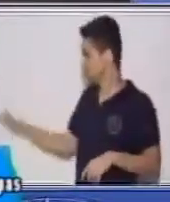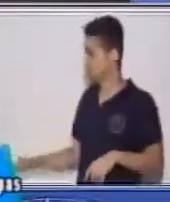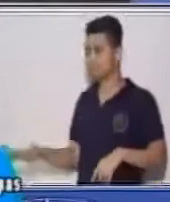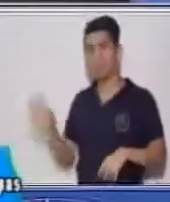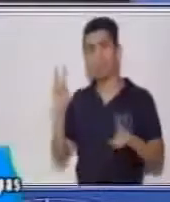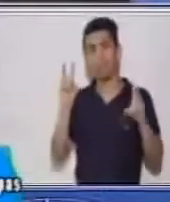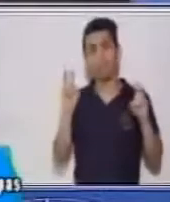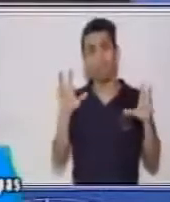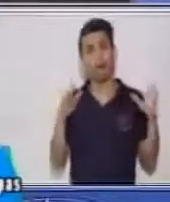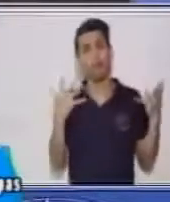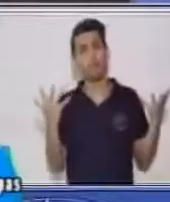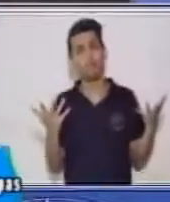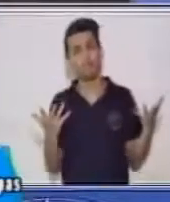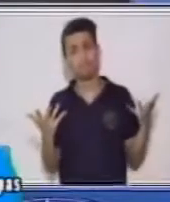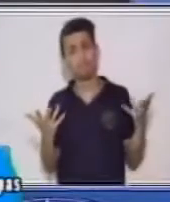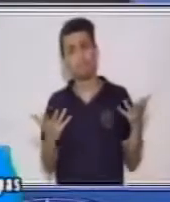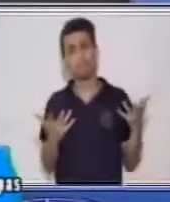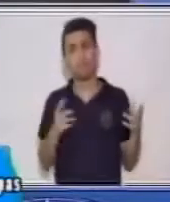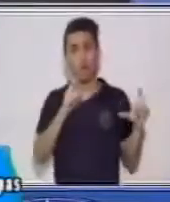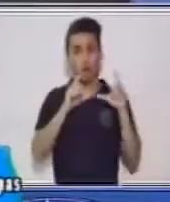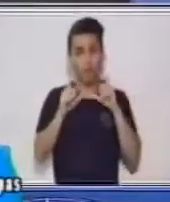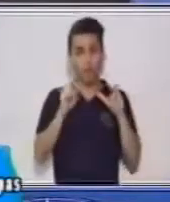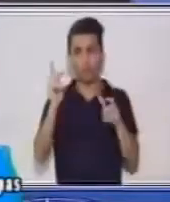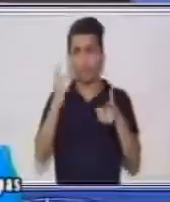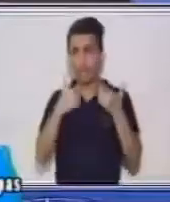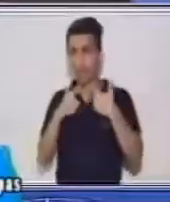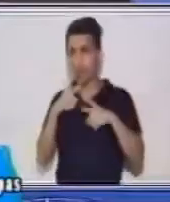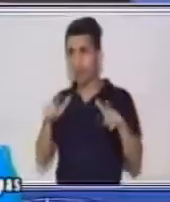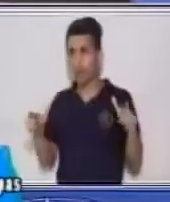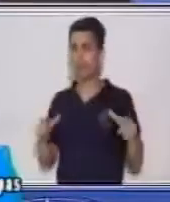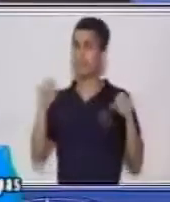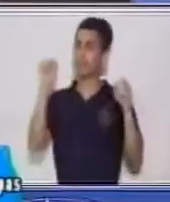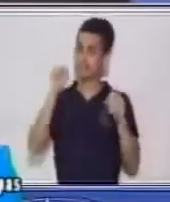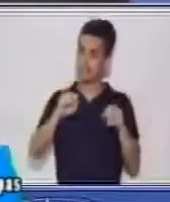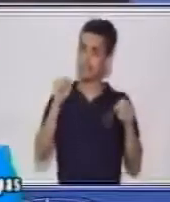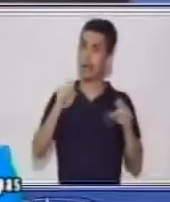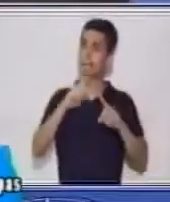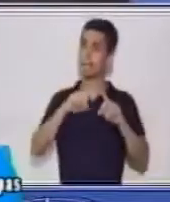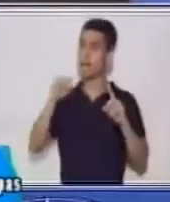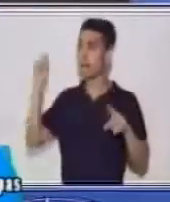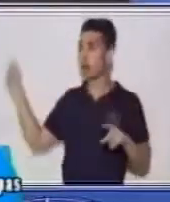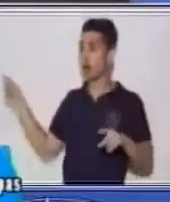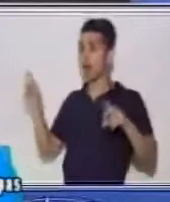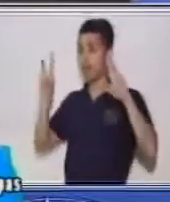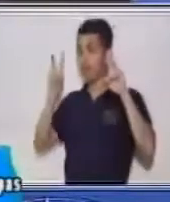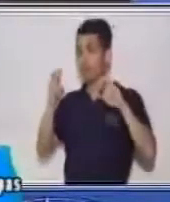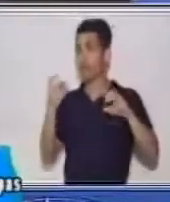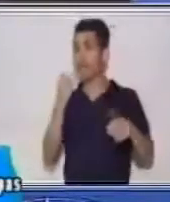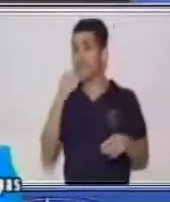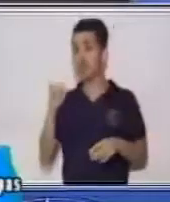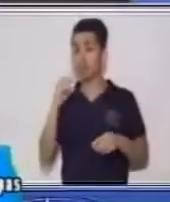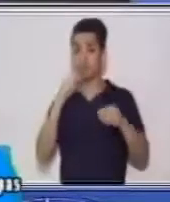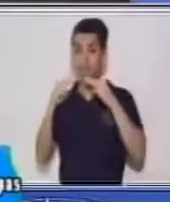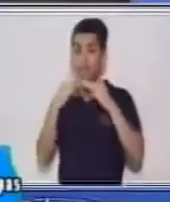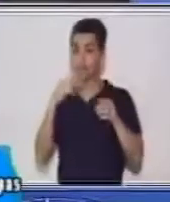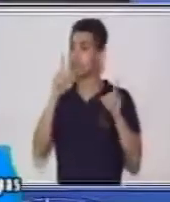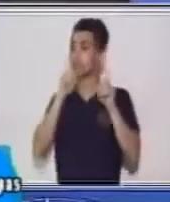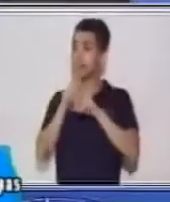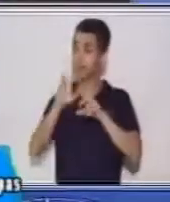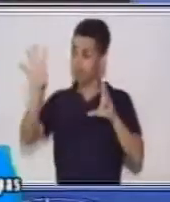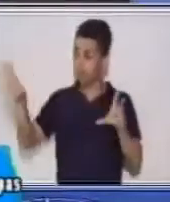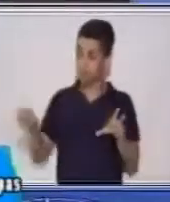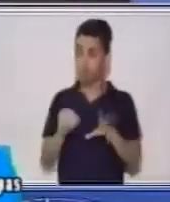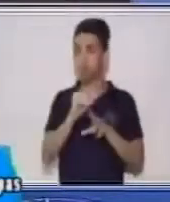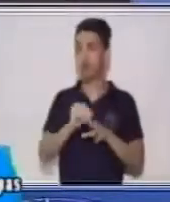tema? ¿De comunicación y lenguaje? Sí, pero también podemos utilizarlo en sociales,